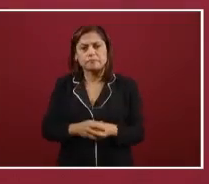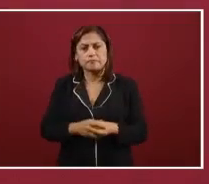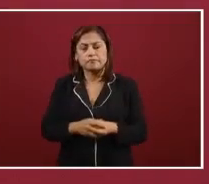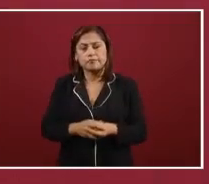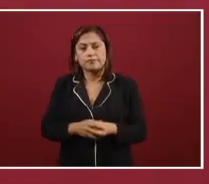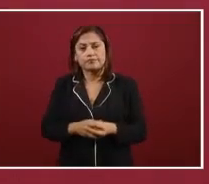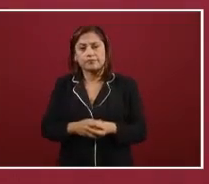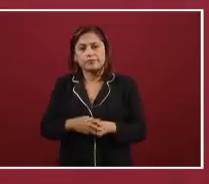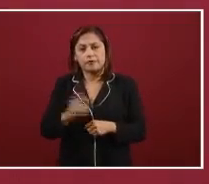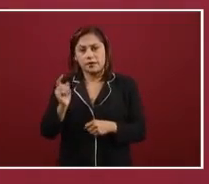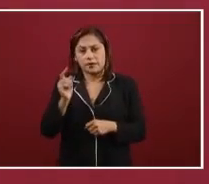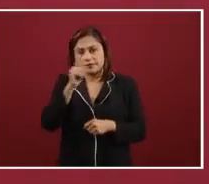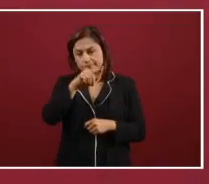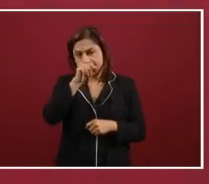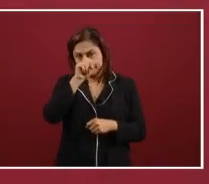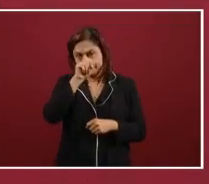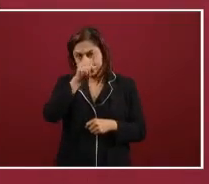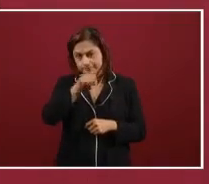Jalisco.